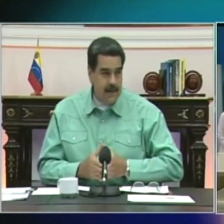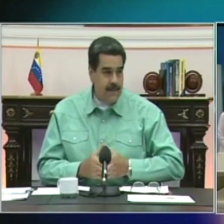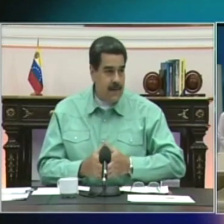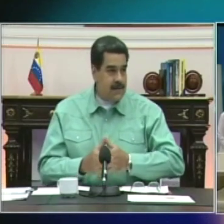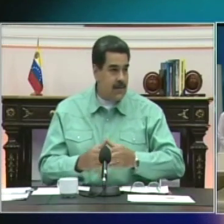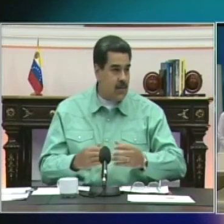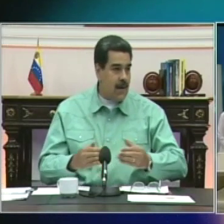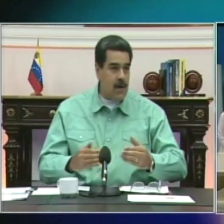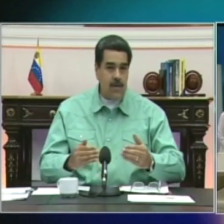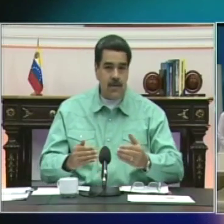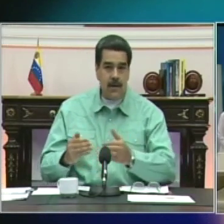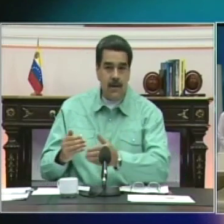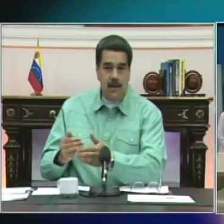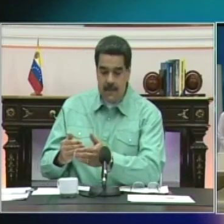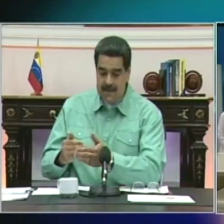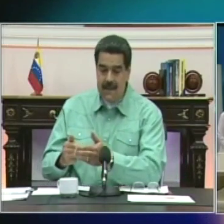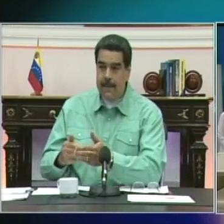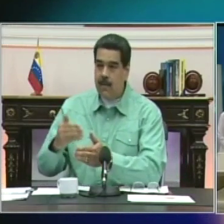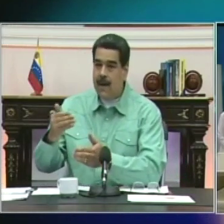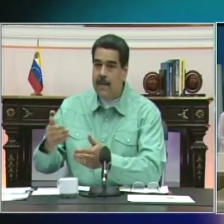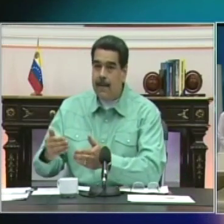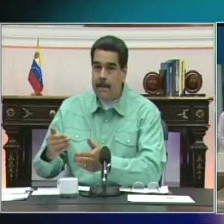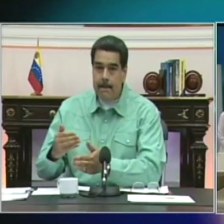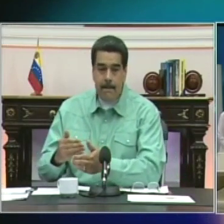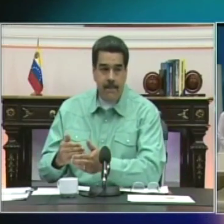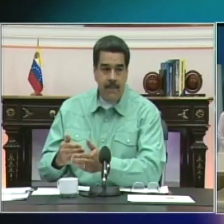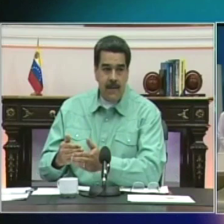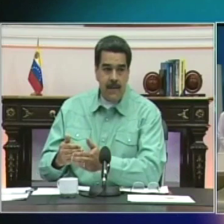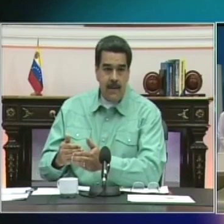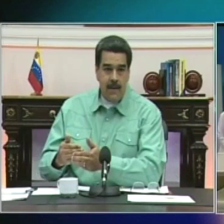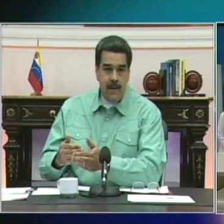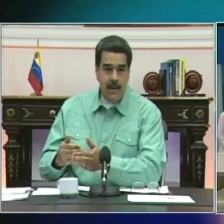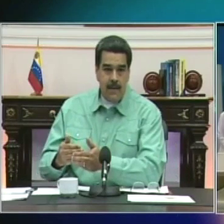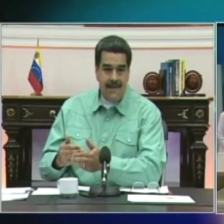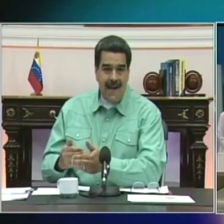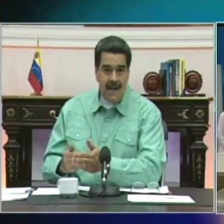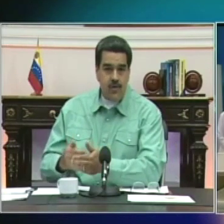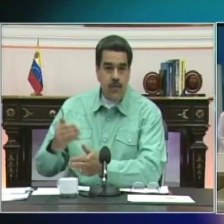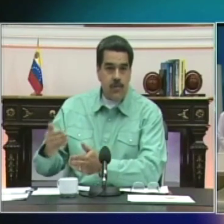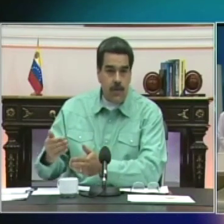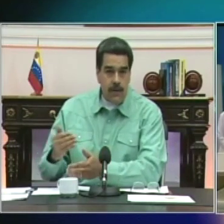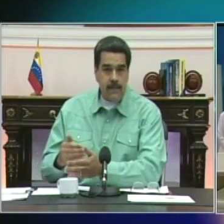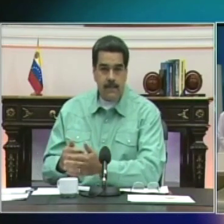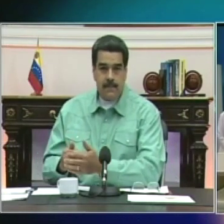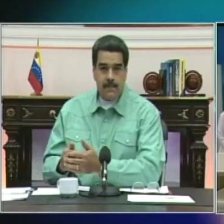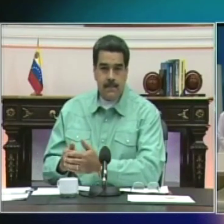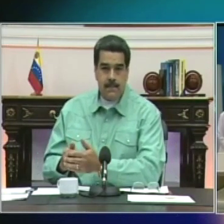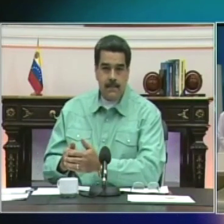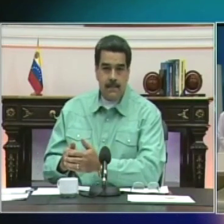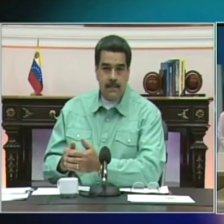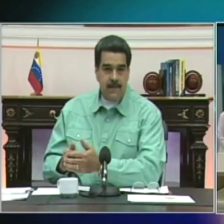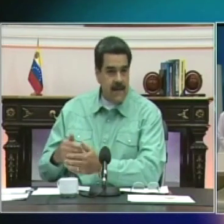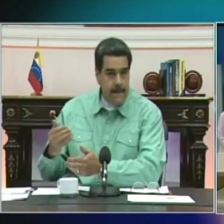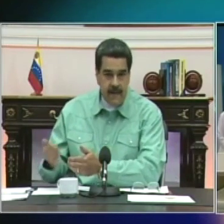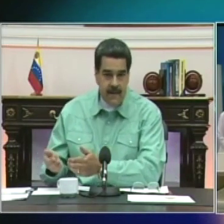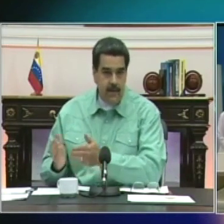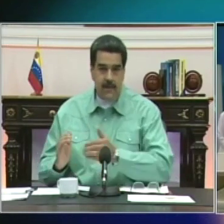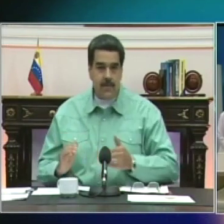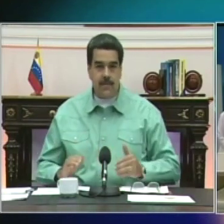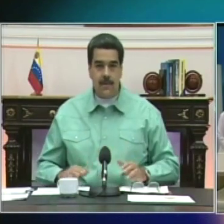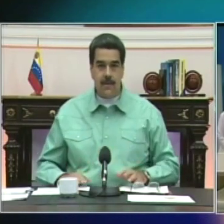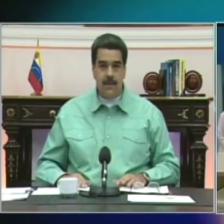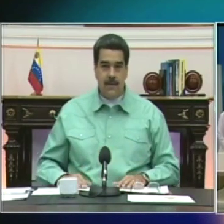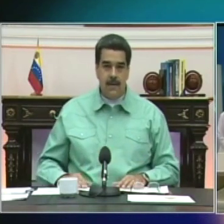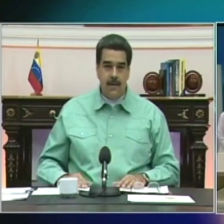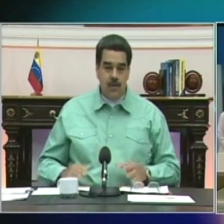avanzar, mira, fíjense, todas las cosas, si se programan, salen soluciones. Siempre sale